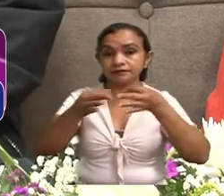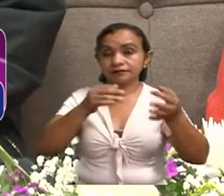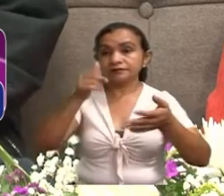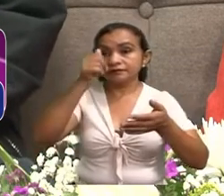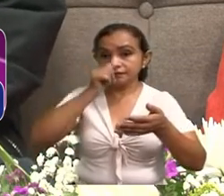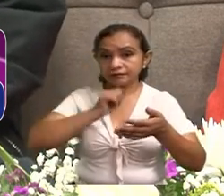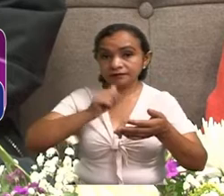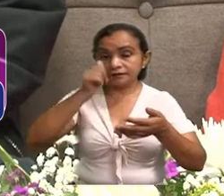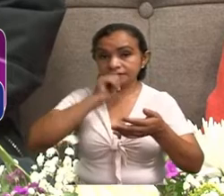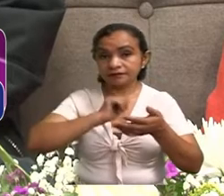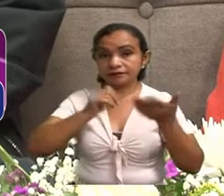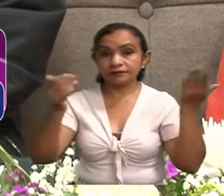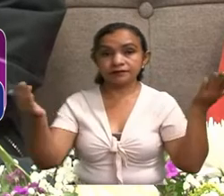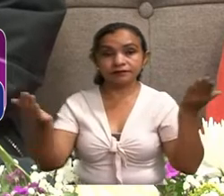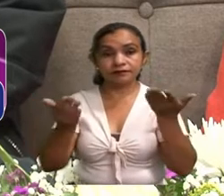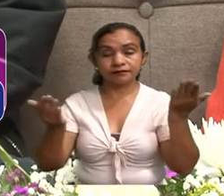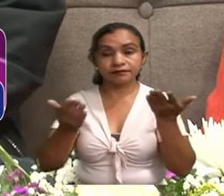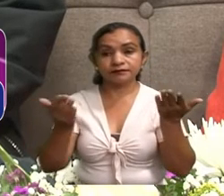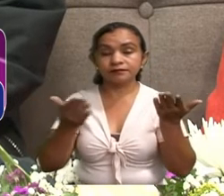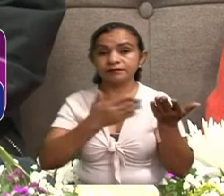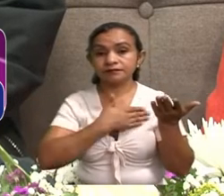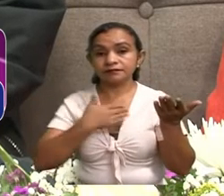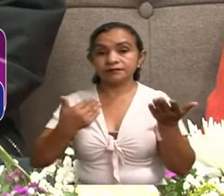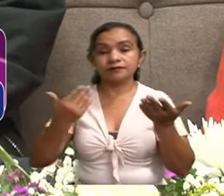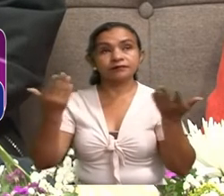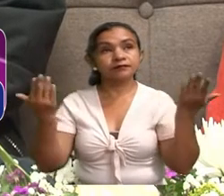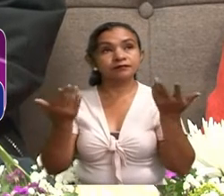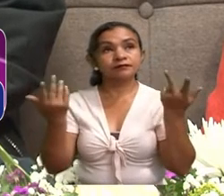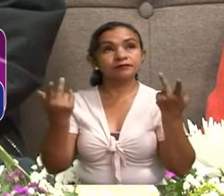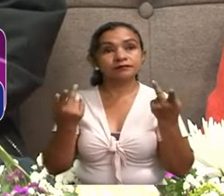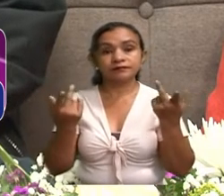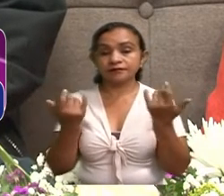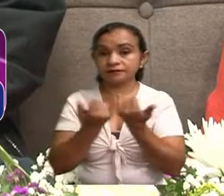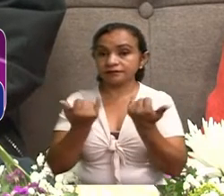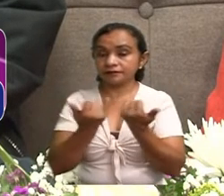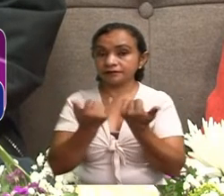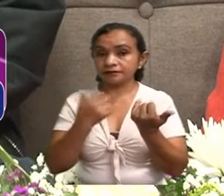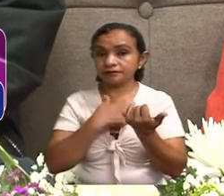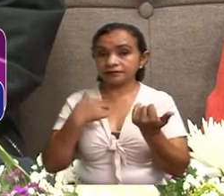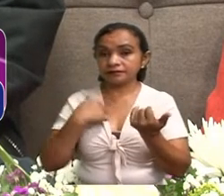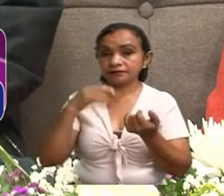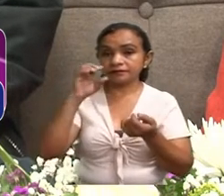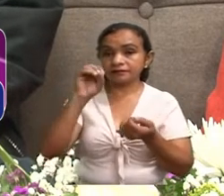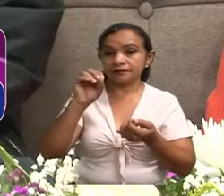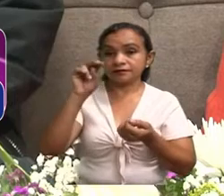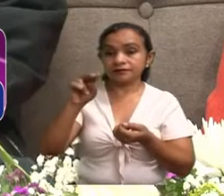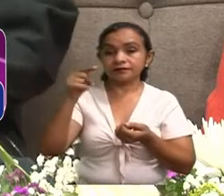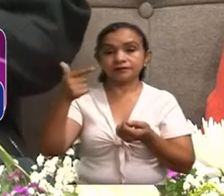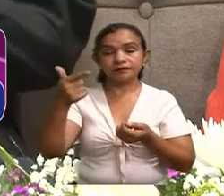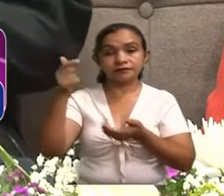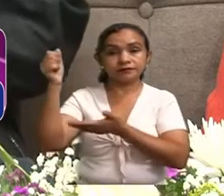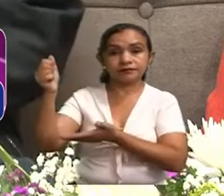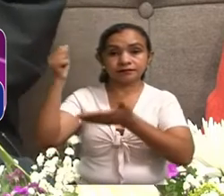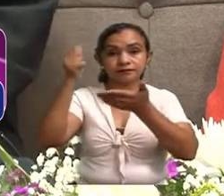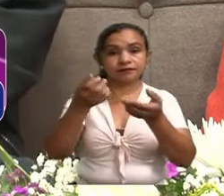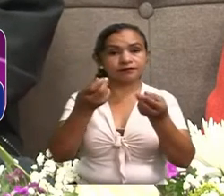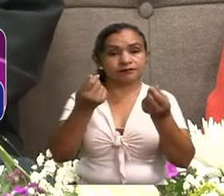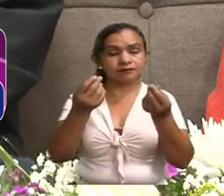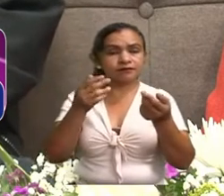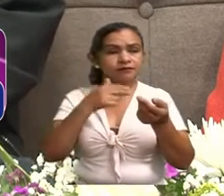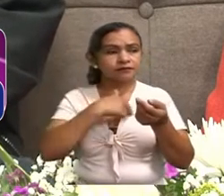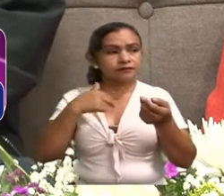decir, soluciones de menor escala, pero ahí está. También tenemos estas ONG que están invirtiendo, pero ellas lo hacen